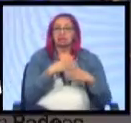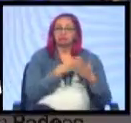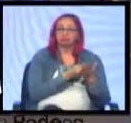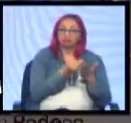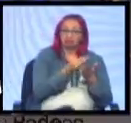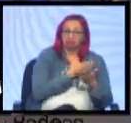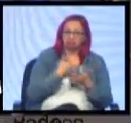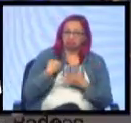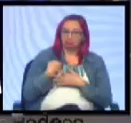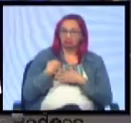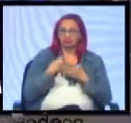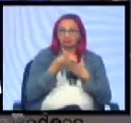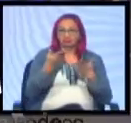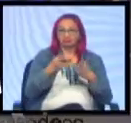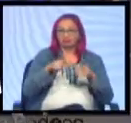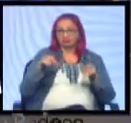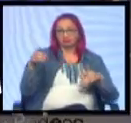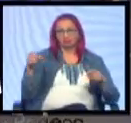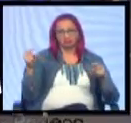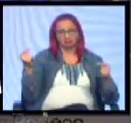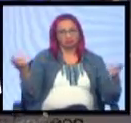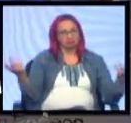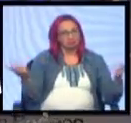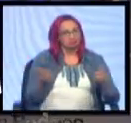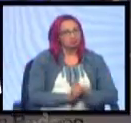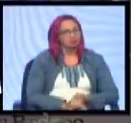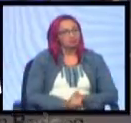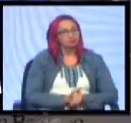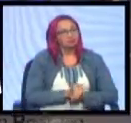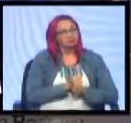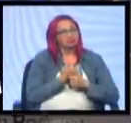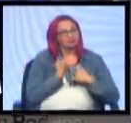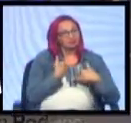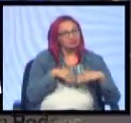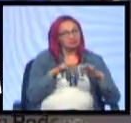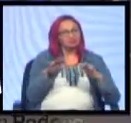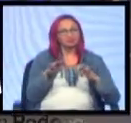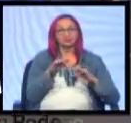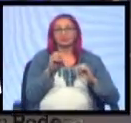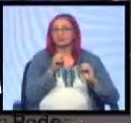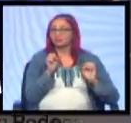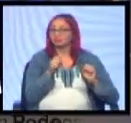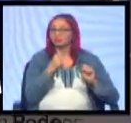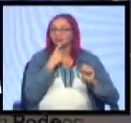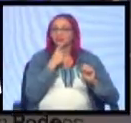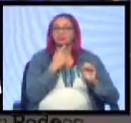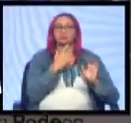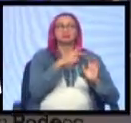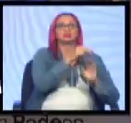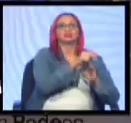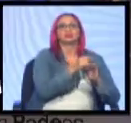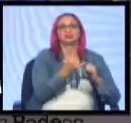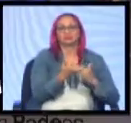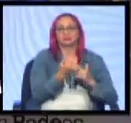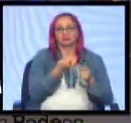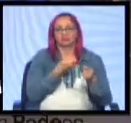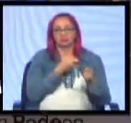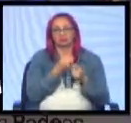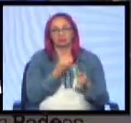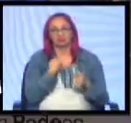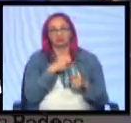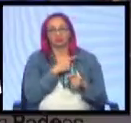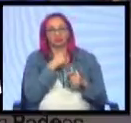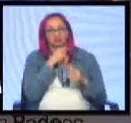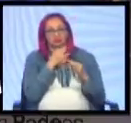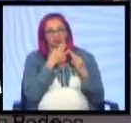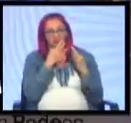compradores varía muy rápido, ¿verdad? Hemos intentado, nadie puede decir o puede negar que en esta administración nosotros no